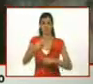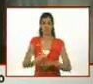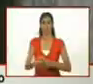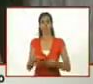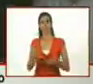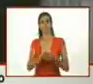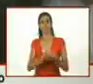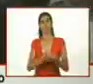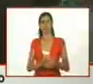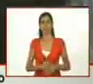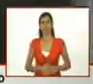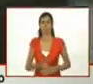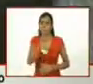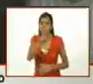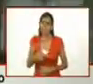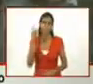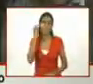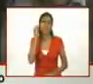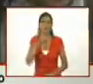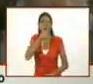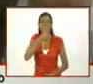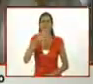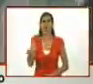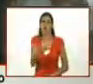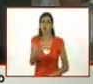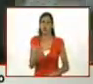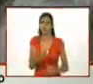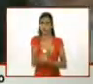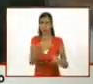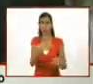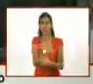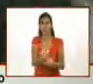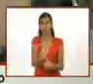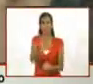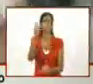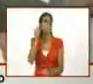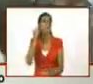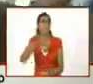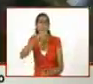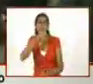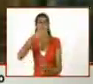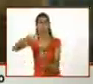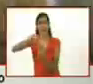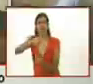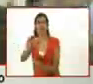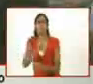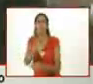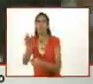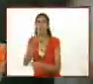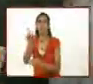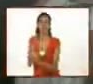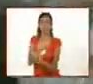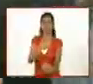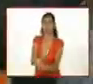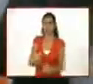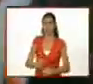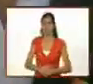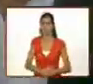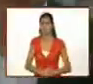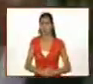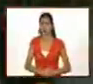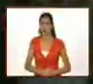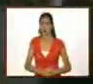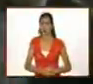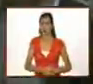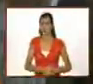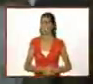Posteriormente, nuevamente, la representante de la empresa Globovisión impide a la reportera del canal del Estado repreguntar al escritor. ¿Usted habla de